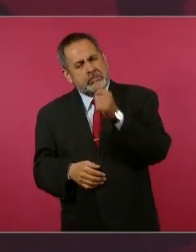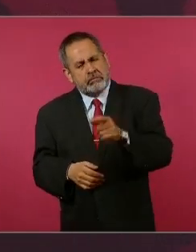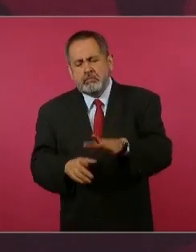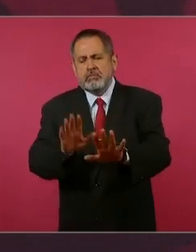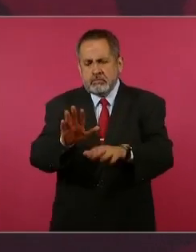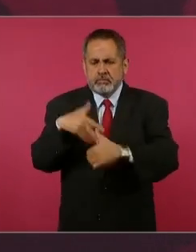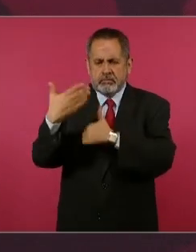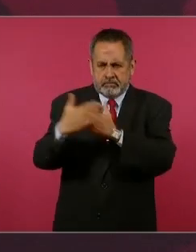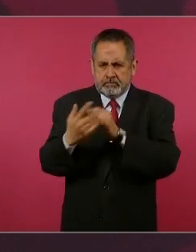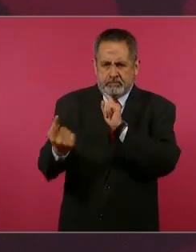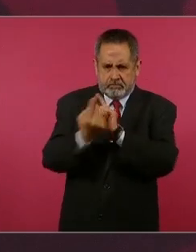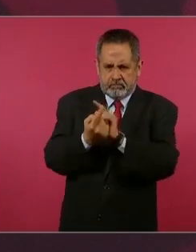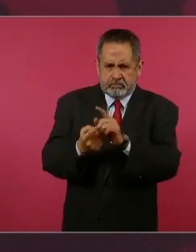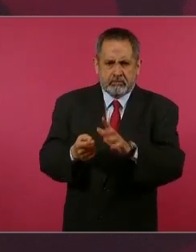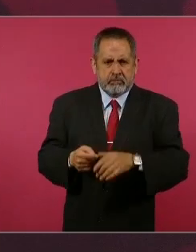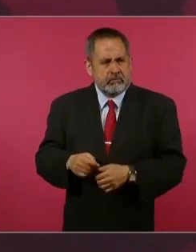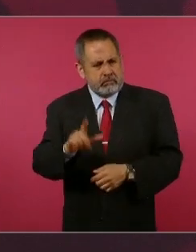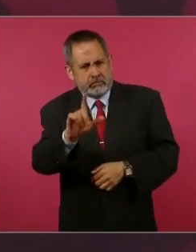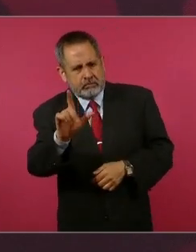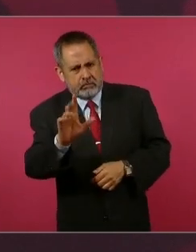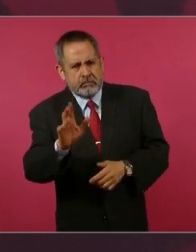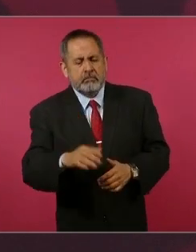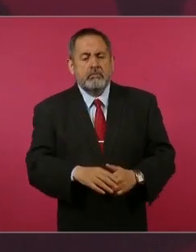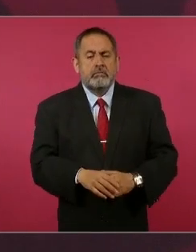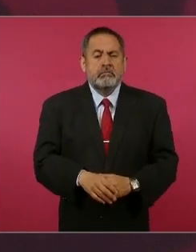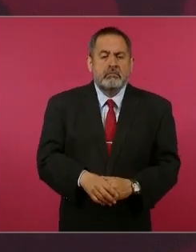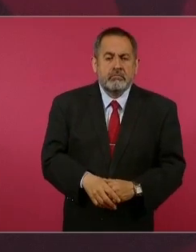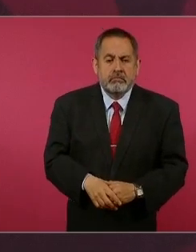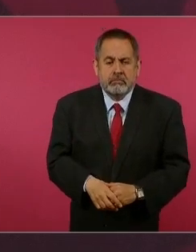encontrar. El lunes, ¿no?